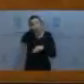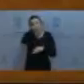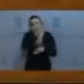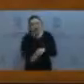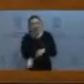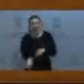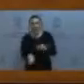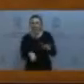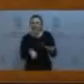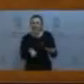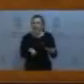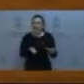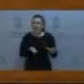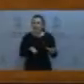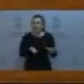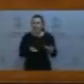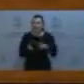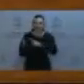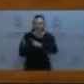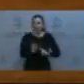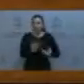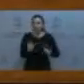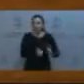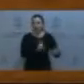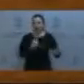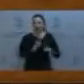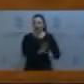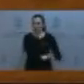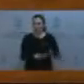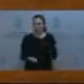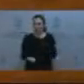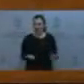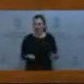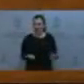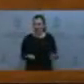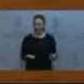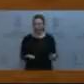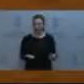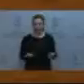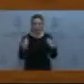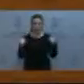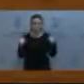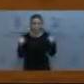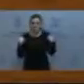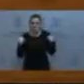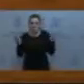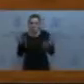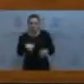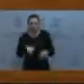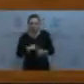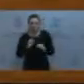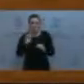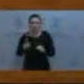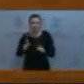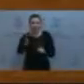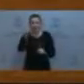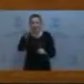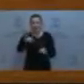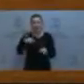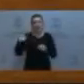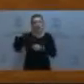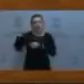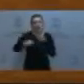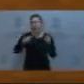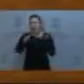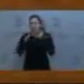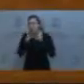hablarse, de estar aislados, en compartimentos estancos, incomunicados. Basta ver las nefastas consecuencias que para